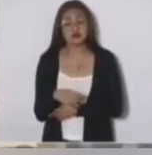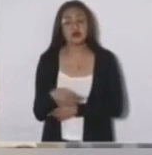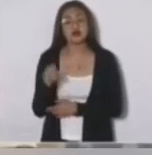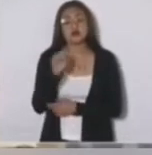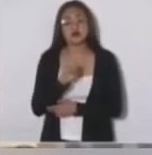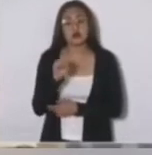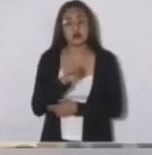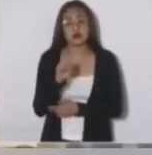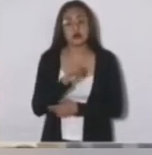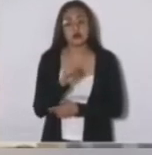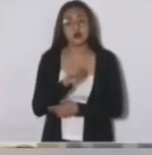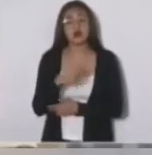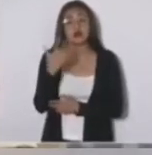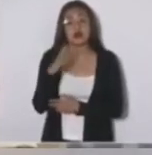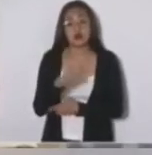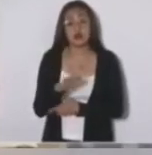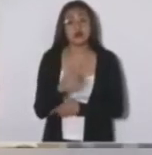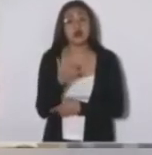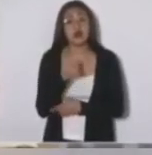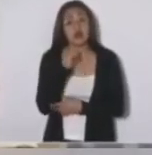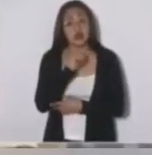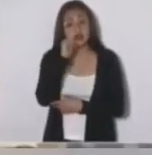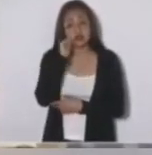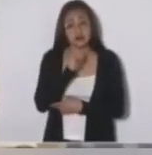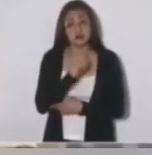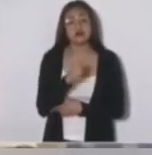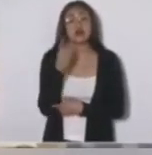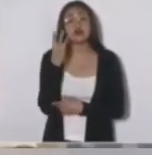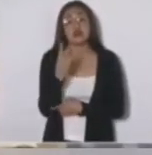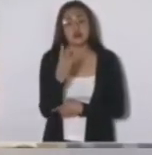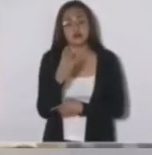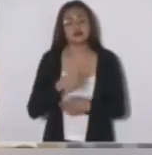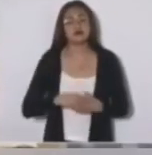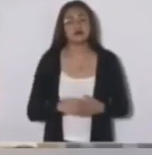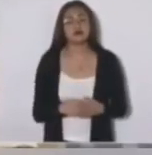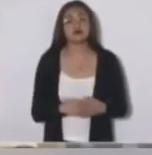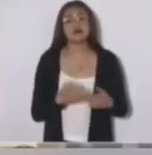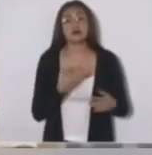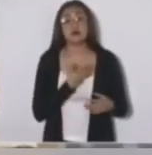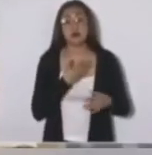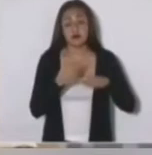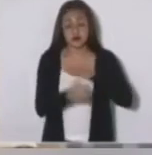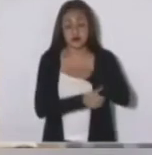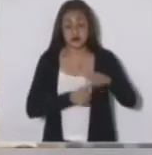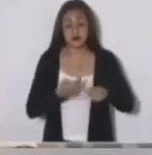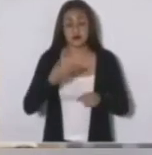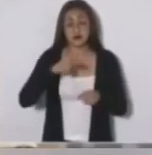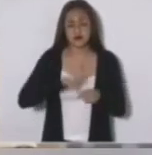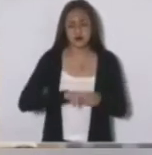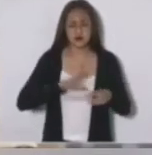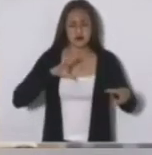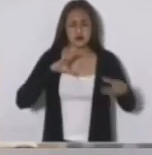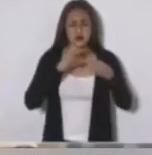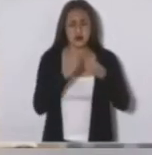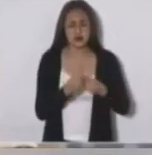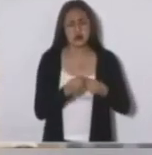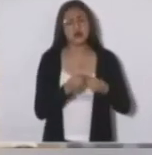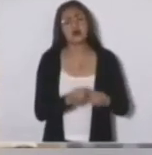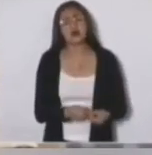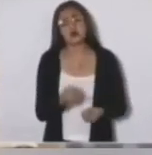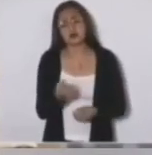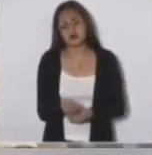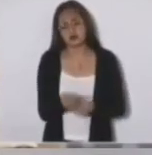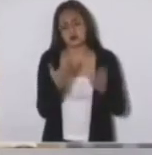corte del sábado por la noche, 10. Para corte de ayer por la noche, 3 casos nuevos. Tenemos casos activos, incluyendo ambulatorios y